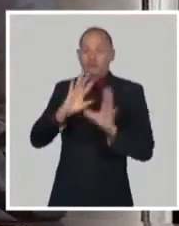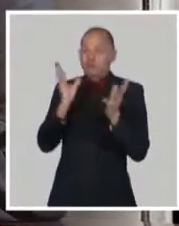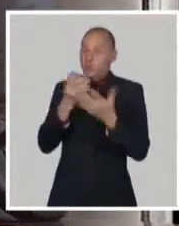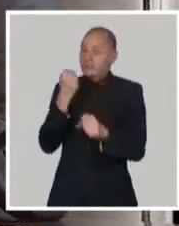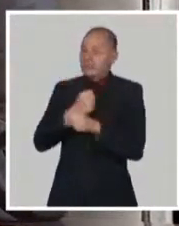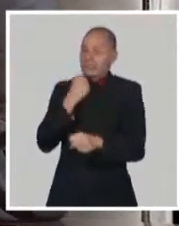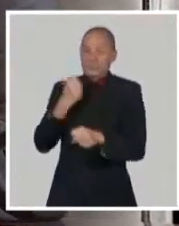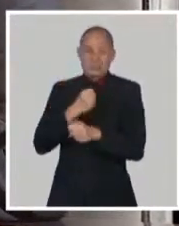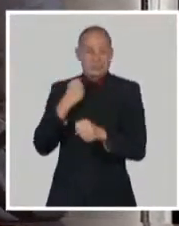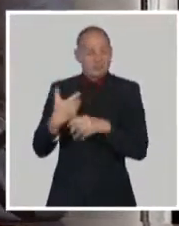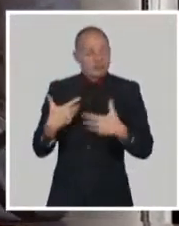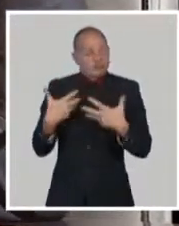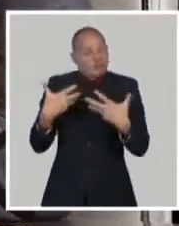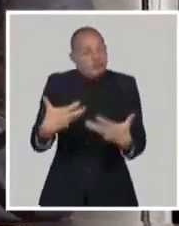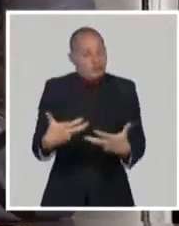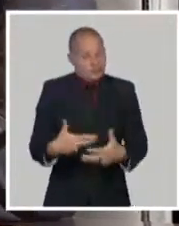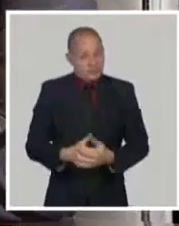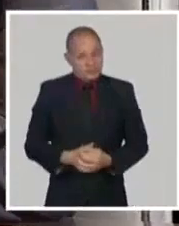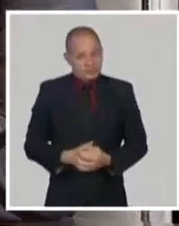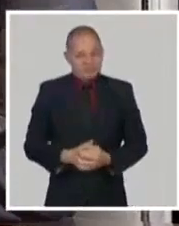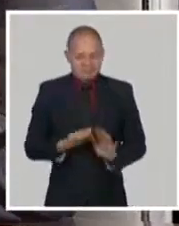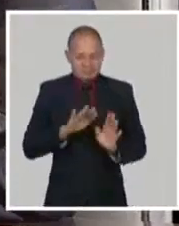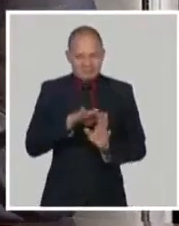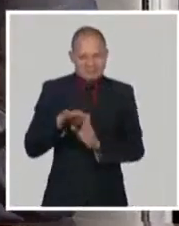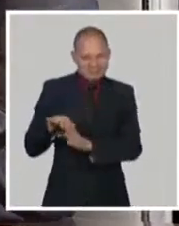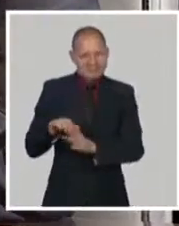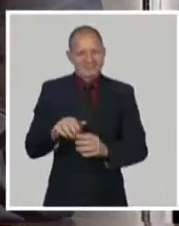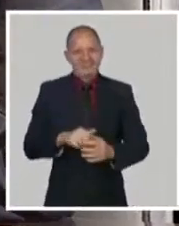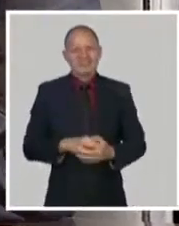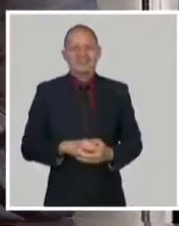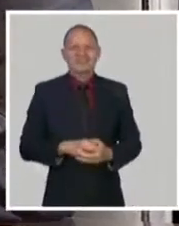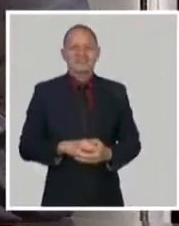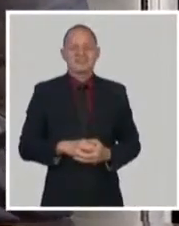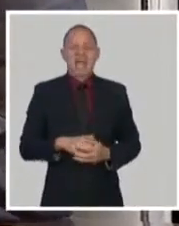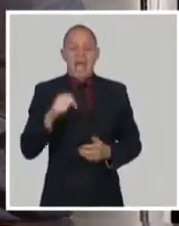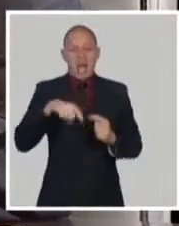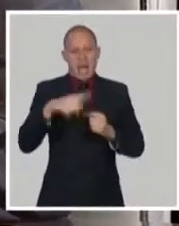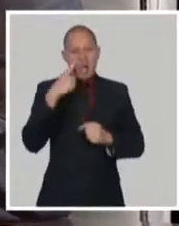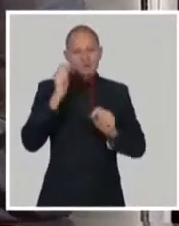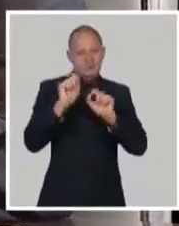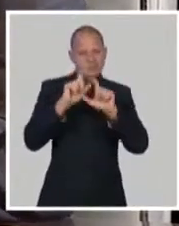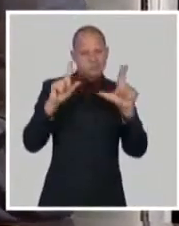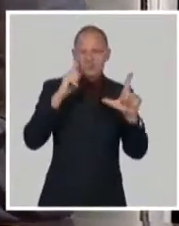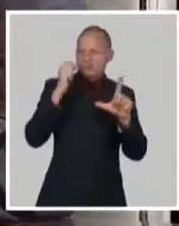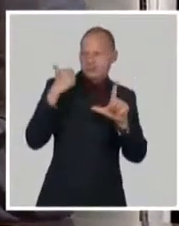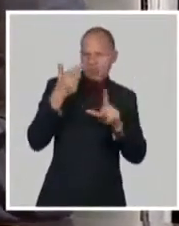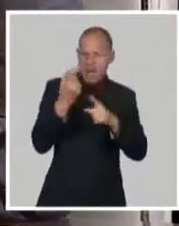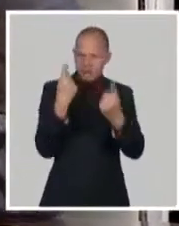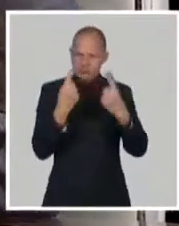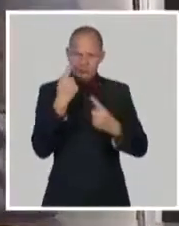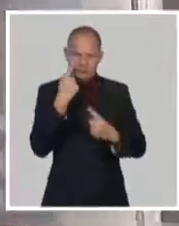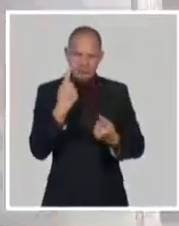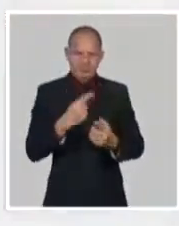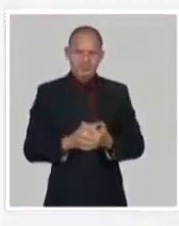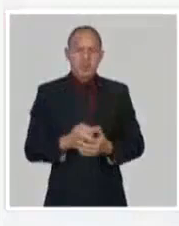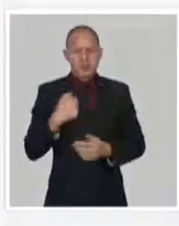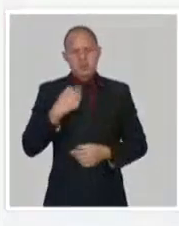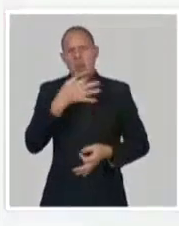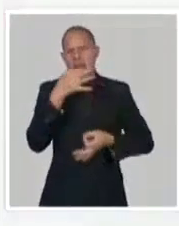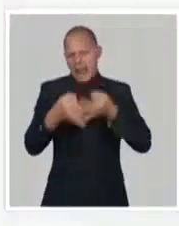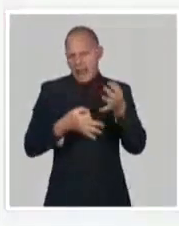para poder llegar hasta allá. Entonces, para comenzar, yo he traído algunas pantallas. Quisiera explicar, si me